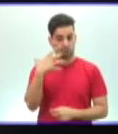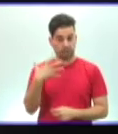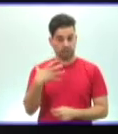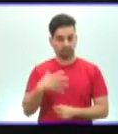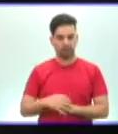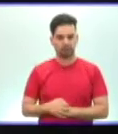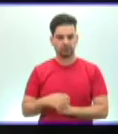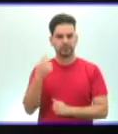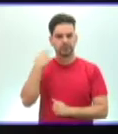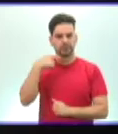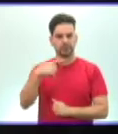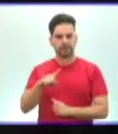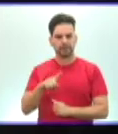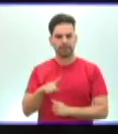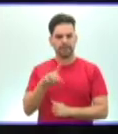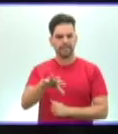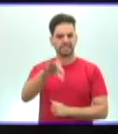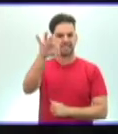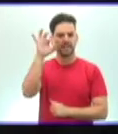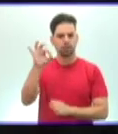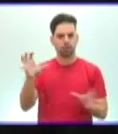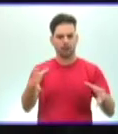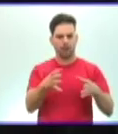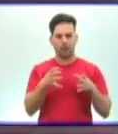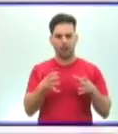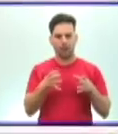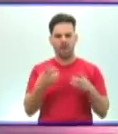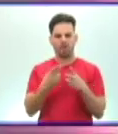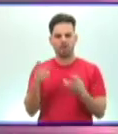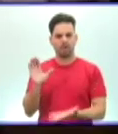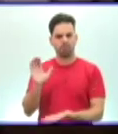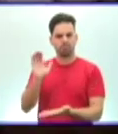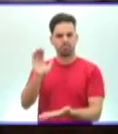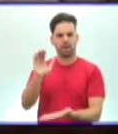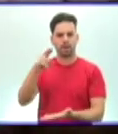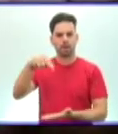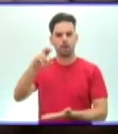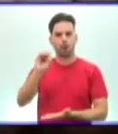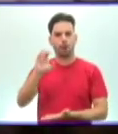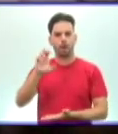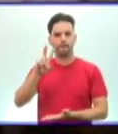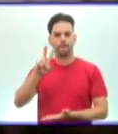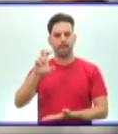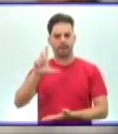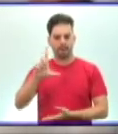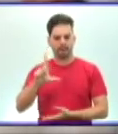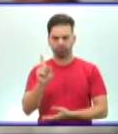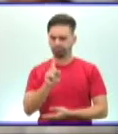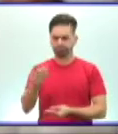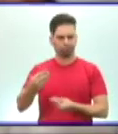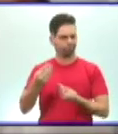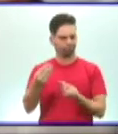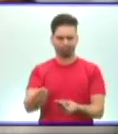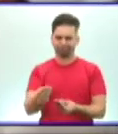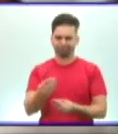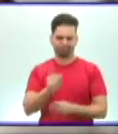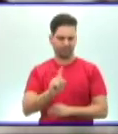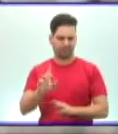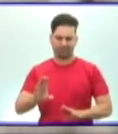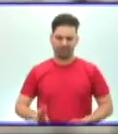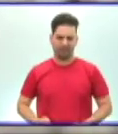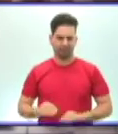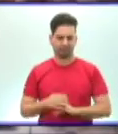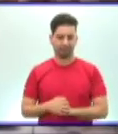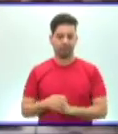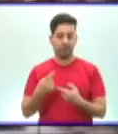Nobel, injustamente no le fue otorgado. El Estado cubano instituyó la Orden Carlos Juan